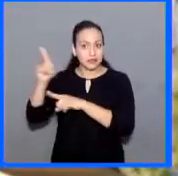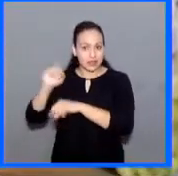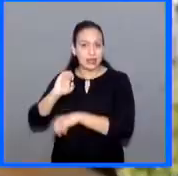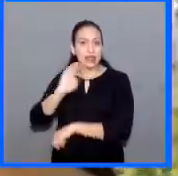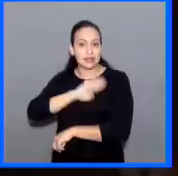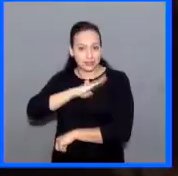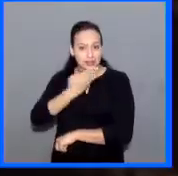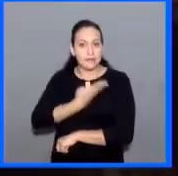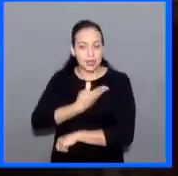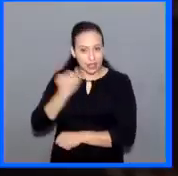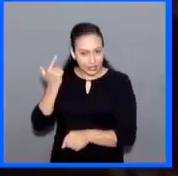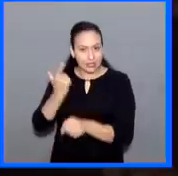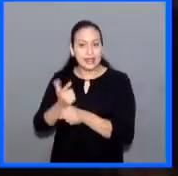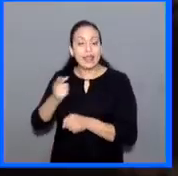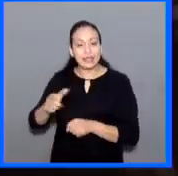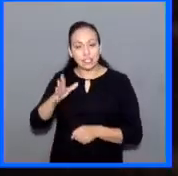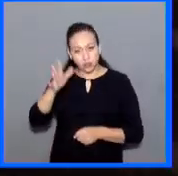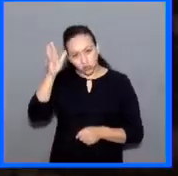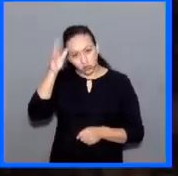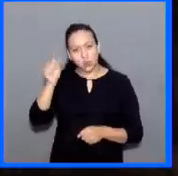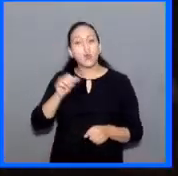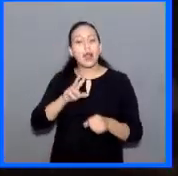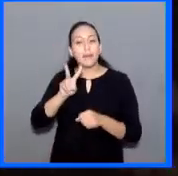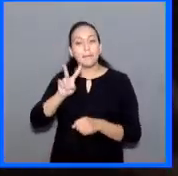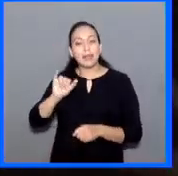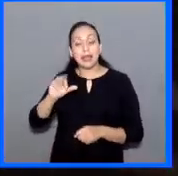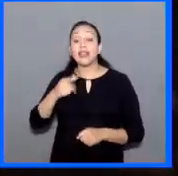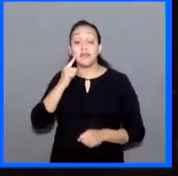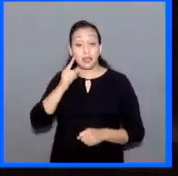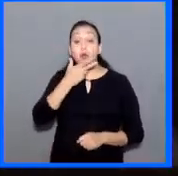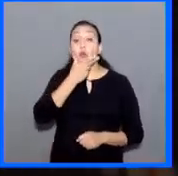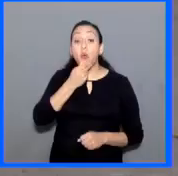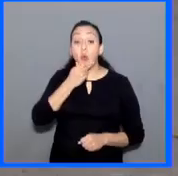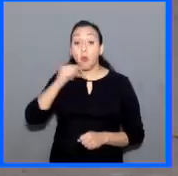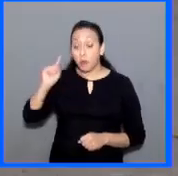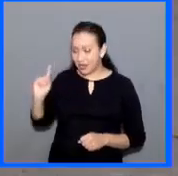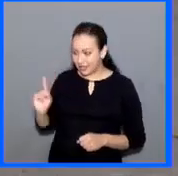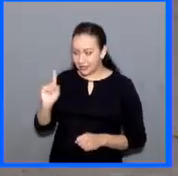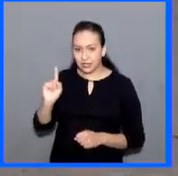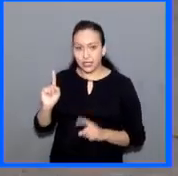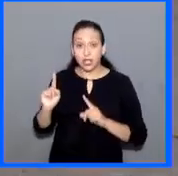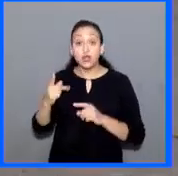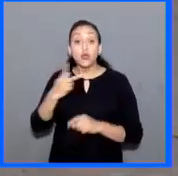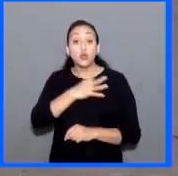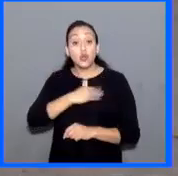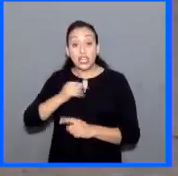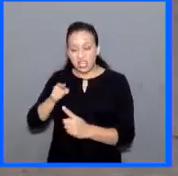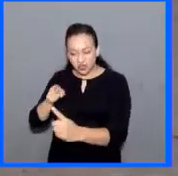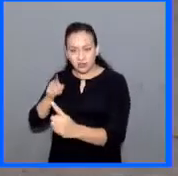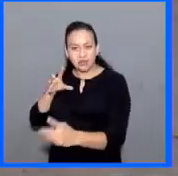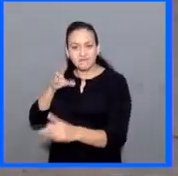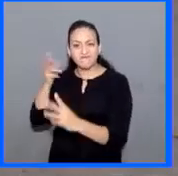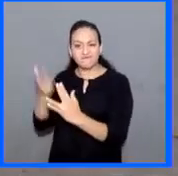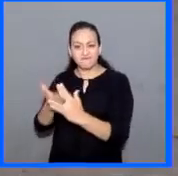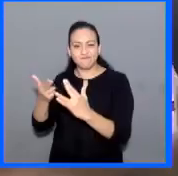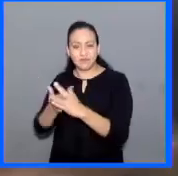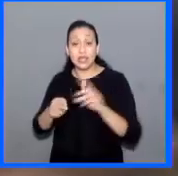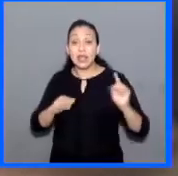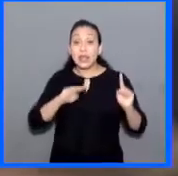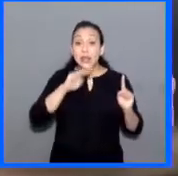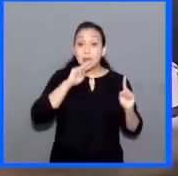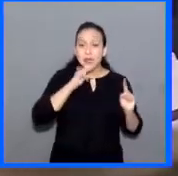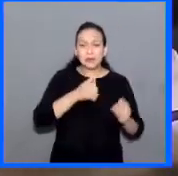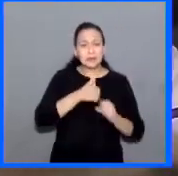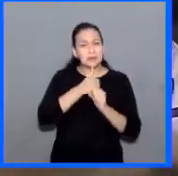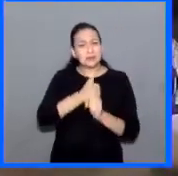como los agresores hombres privaban de la vida a sus propios hijos con tal de generar el daño a las mujeres. En